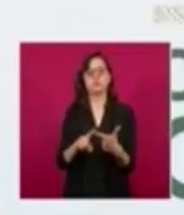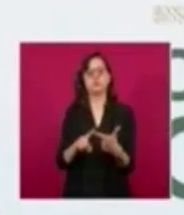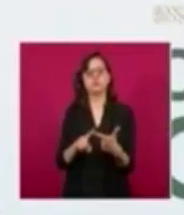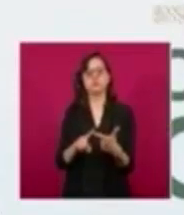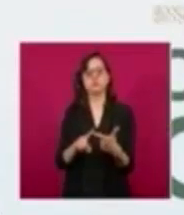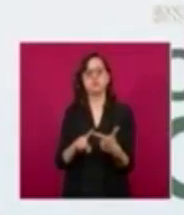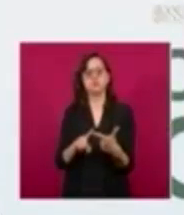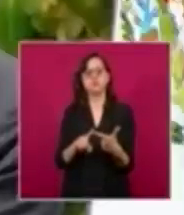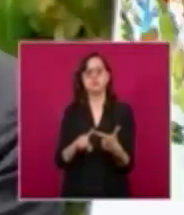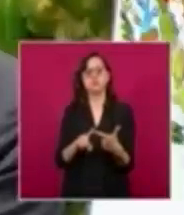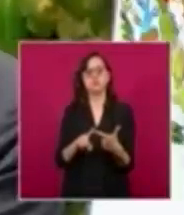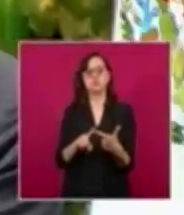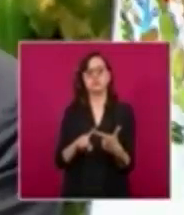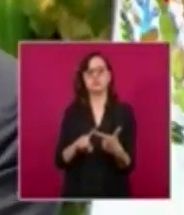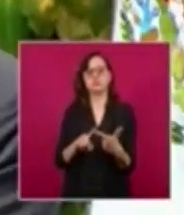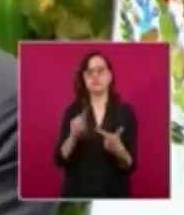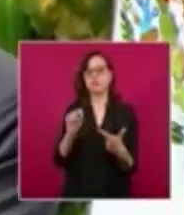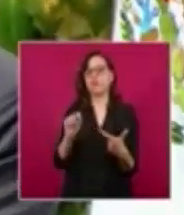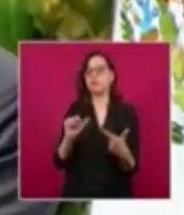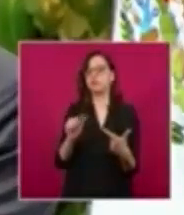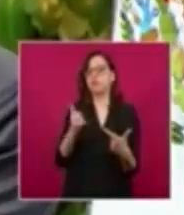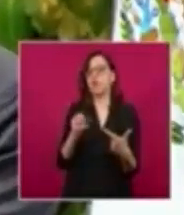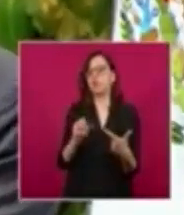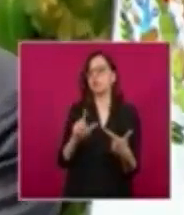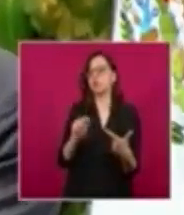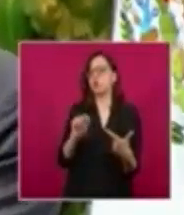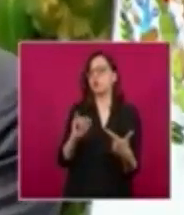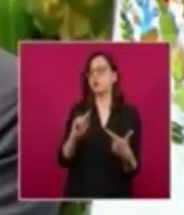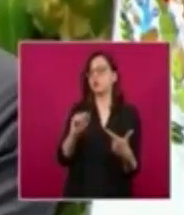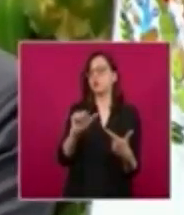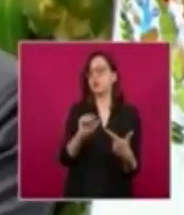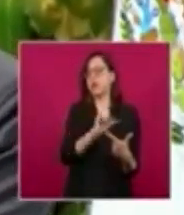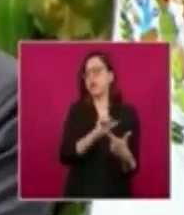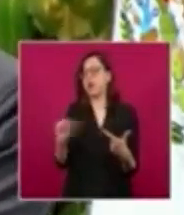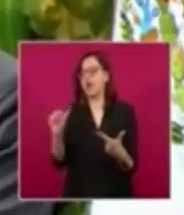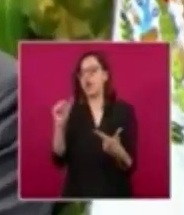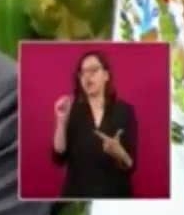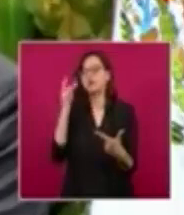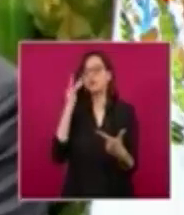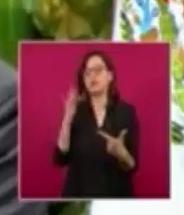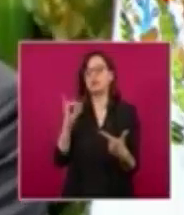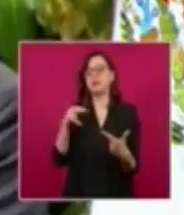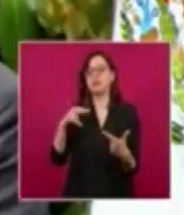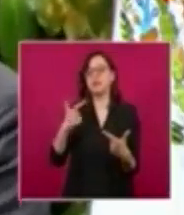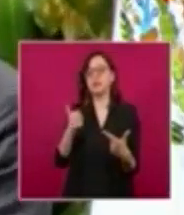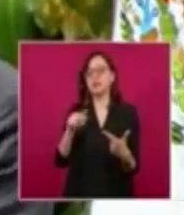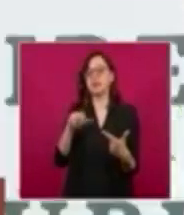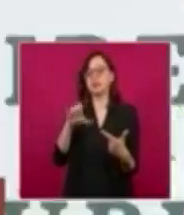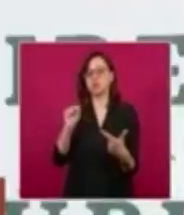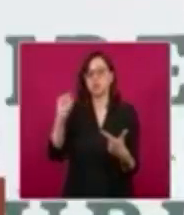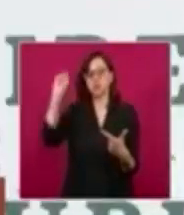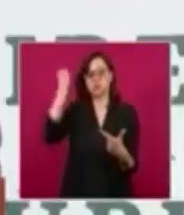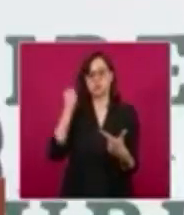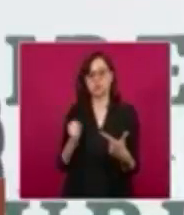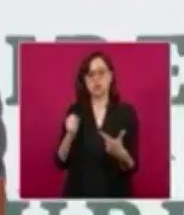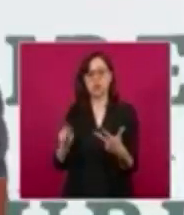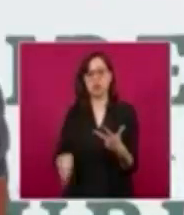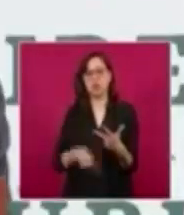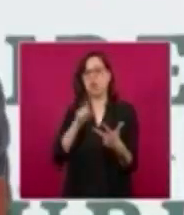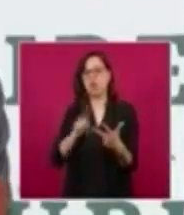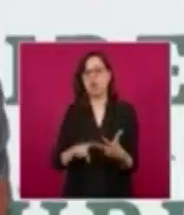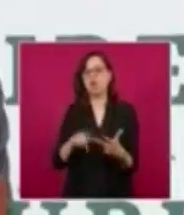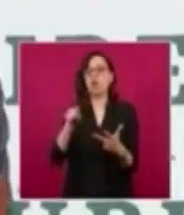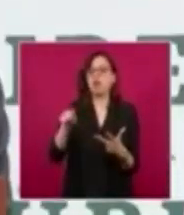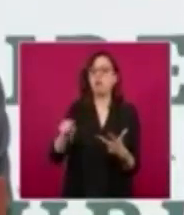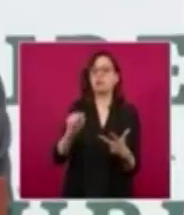del cáncer, pero en general para la población, y no nos ha dicho de pues el desabasto que está habiendo en este año, que se